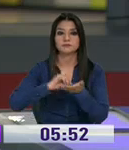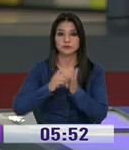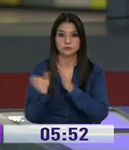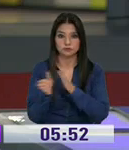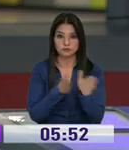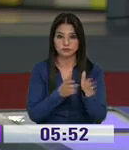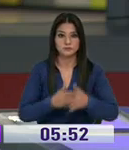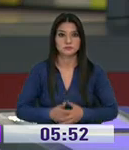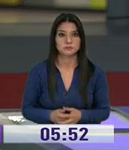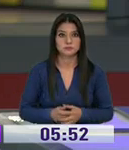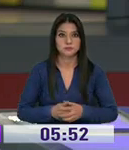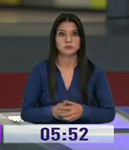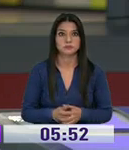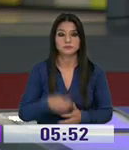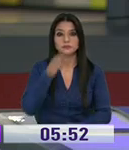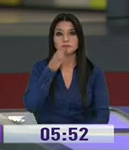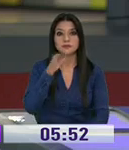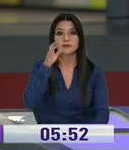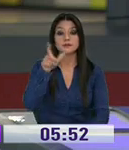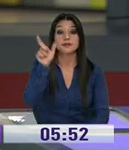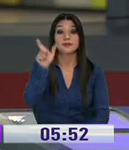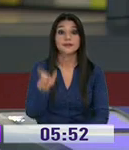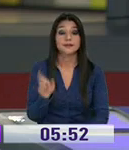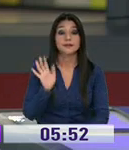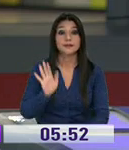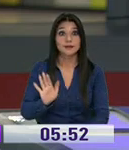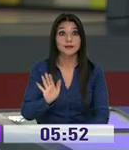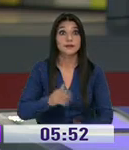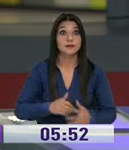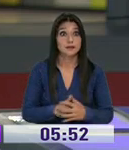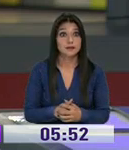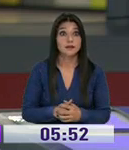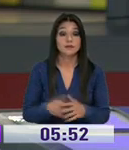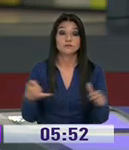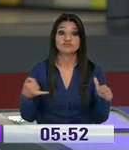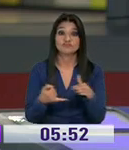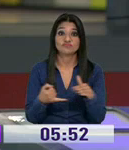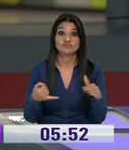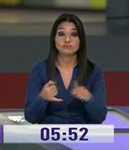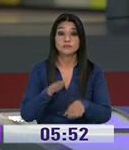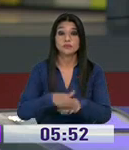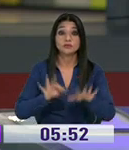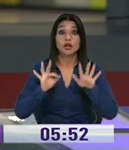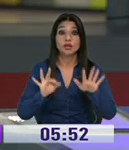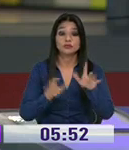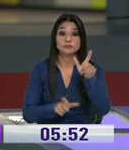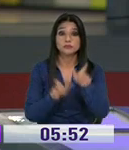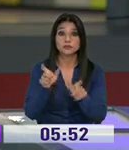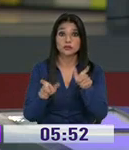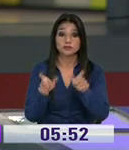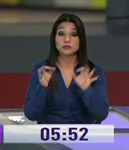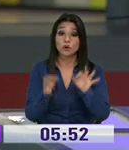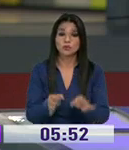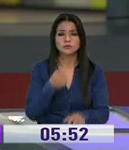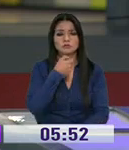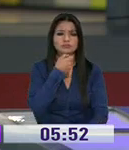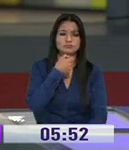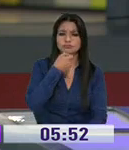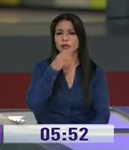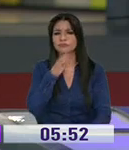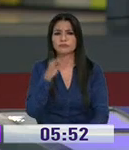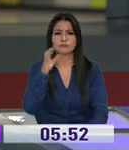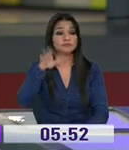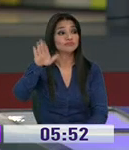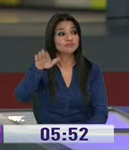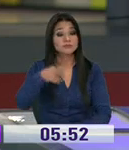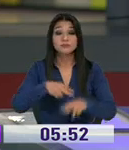Vamos a contarles que un cantante aficionado habría sido violada por 8 sujetos. La artista, después de una presentación, tomó un taxi. Según la